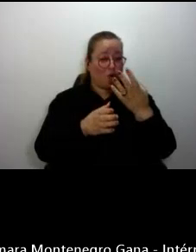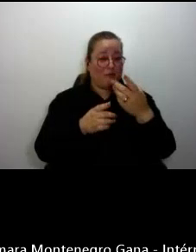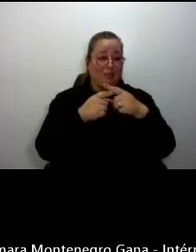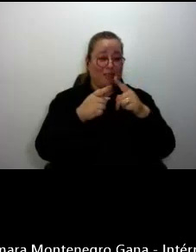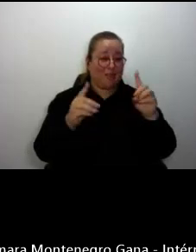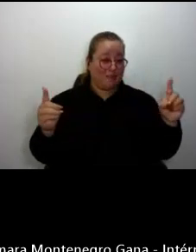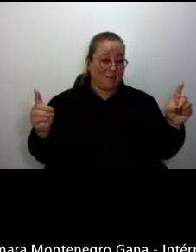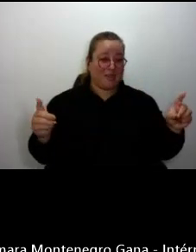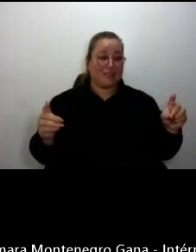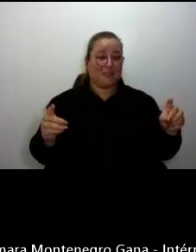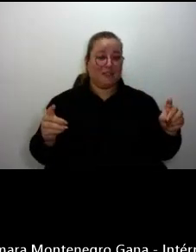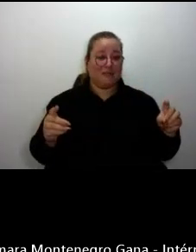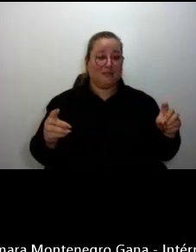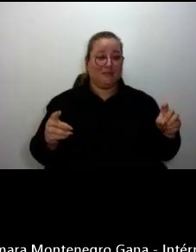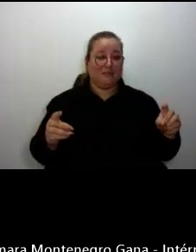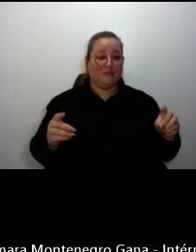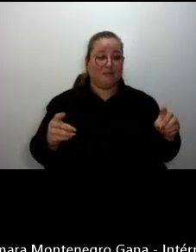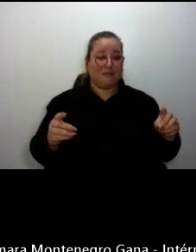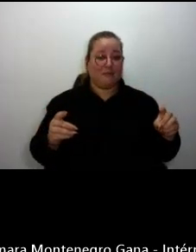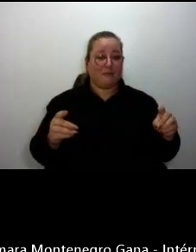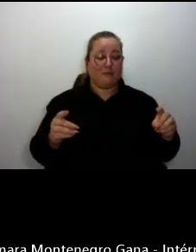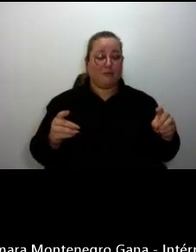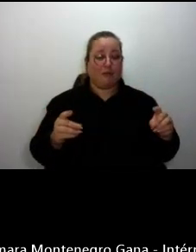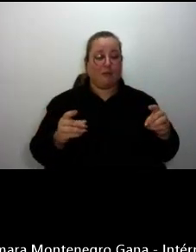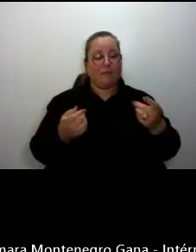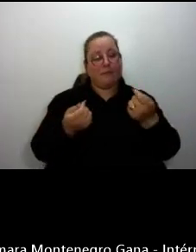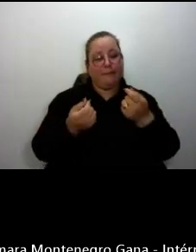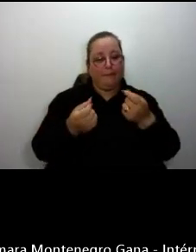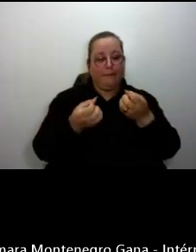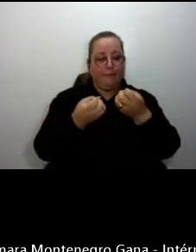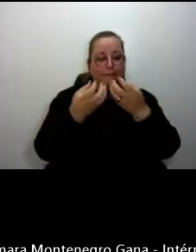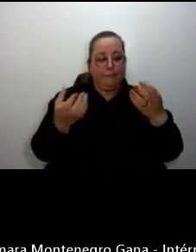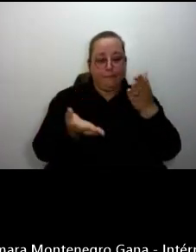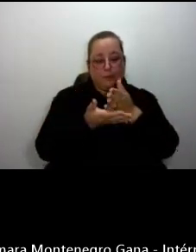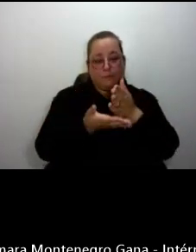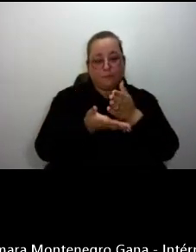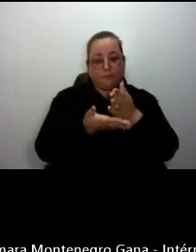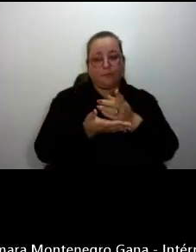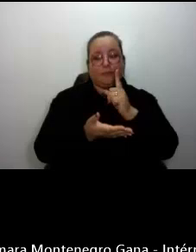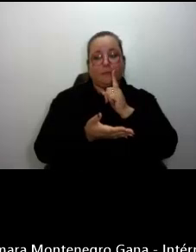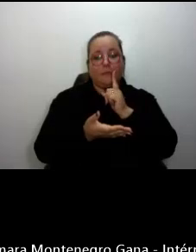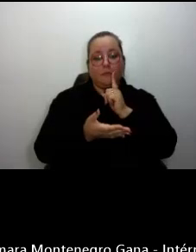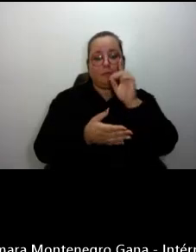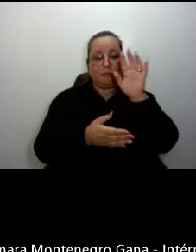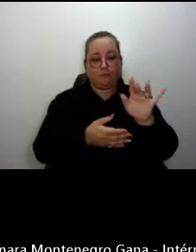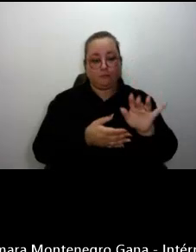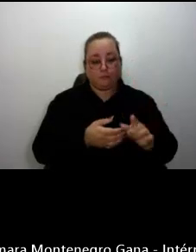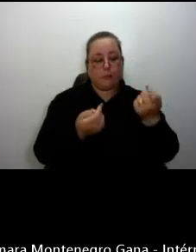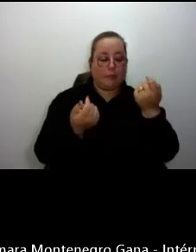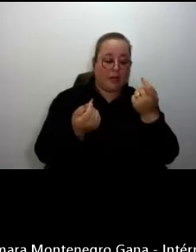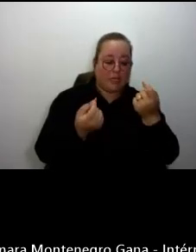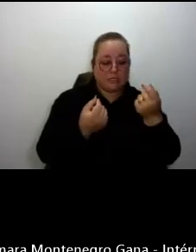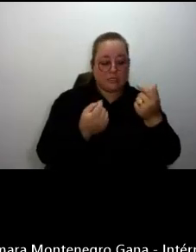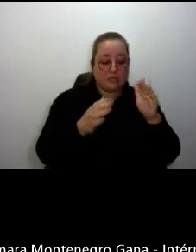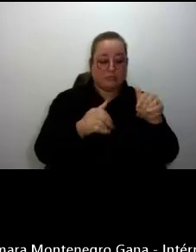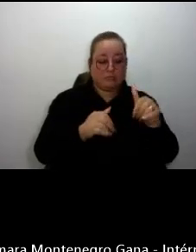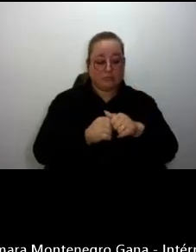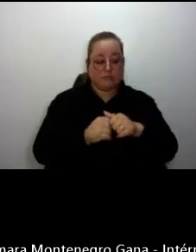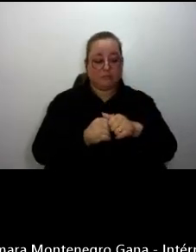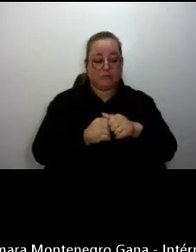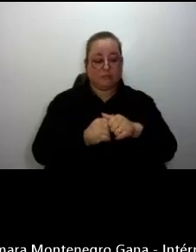diversa, que es también similar a muchos establecimientos que tienen características similares, y